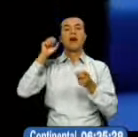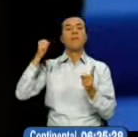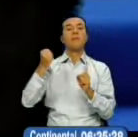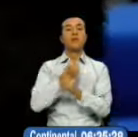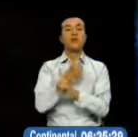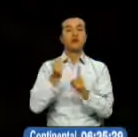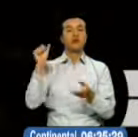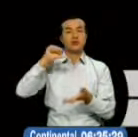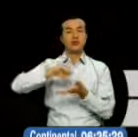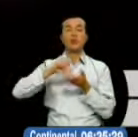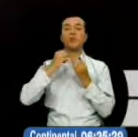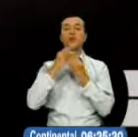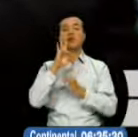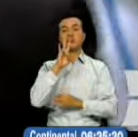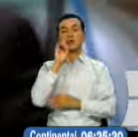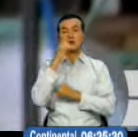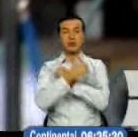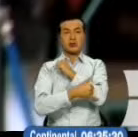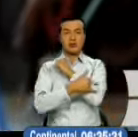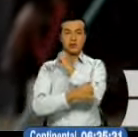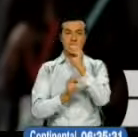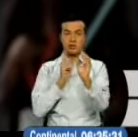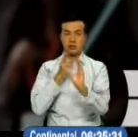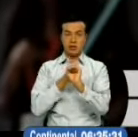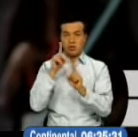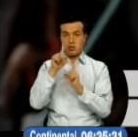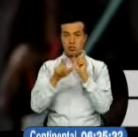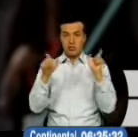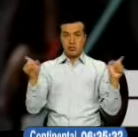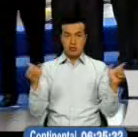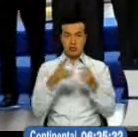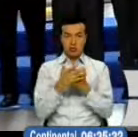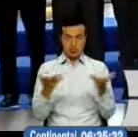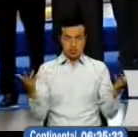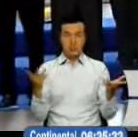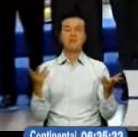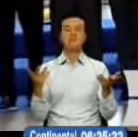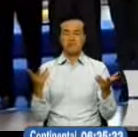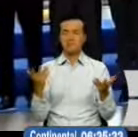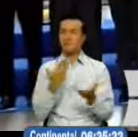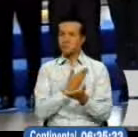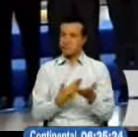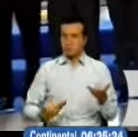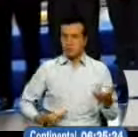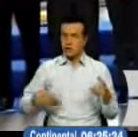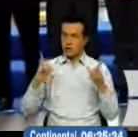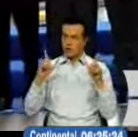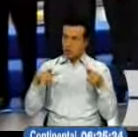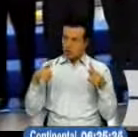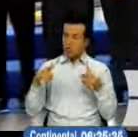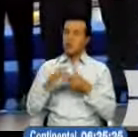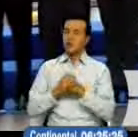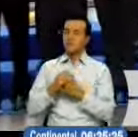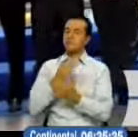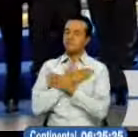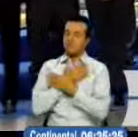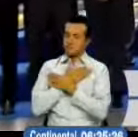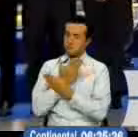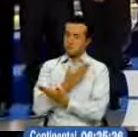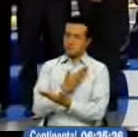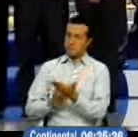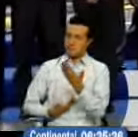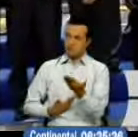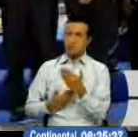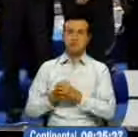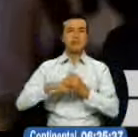el que participan más de 70 países, y algunos de los asistentes han reconocido el triunfo de Lenín Moreno como presidente.